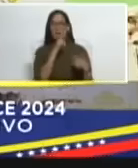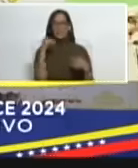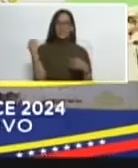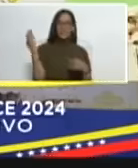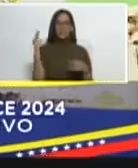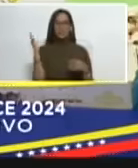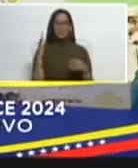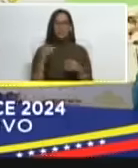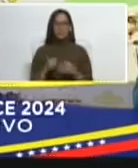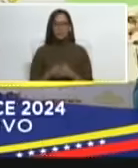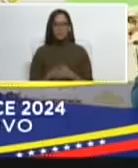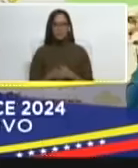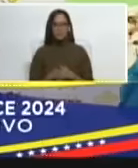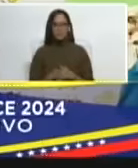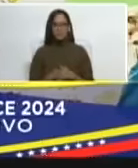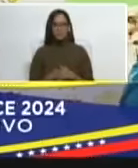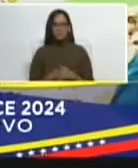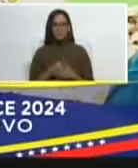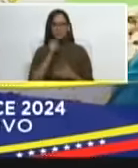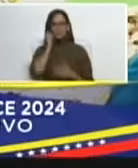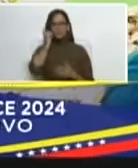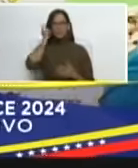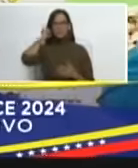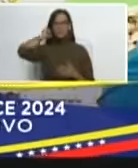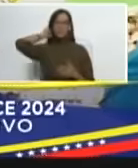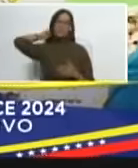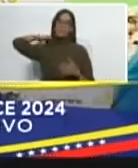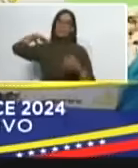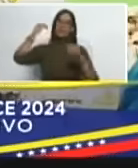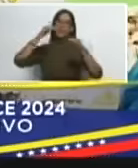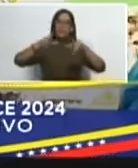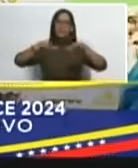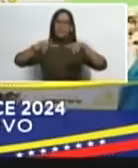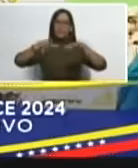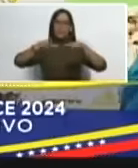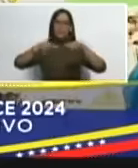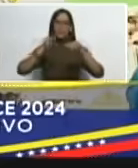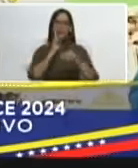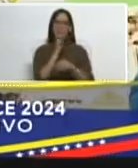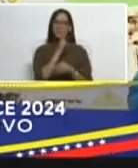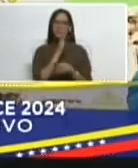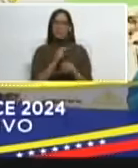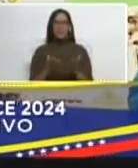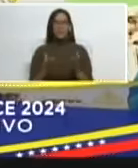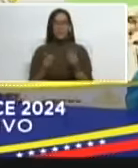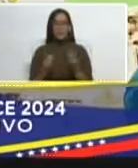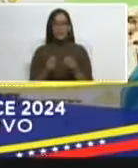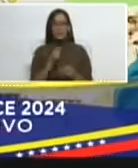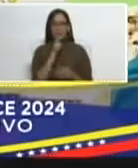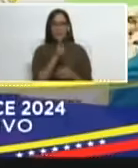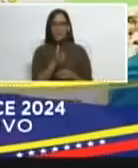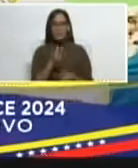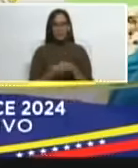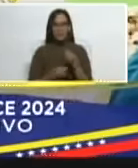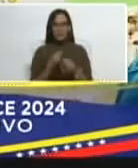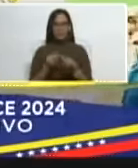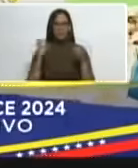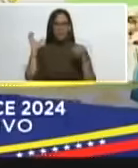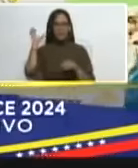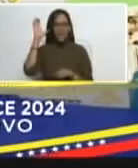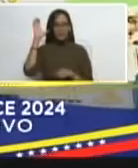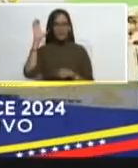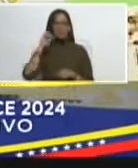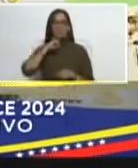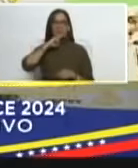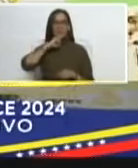¿Ah? Los títeres de los apellidos. que bastante daño le han hecho a este país,